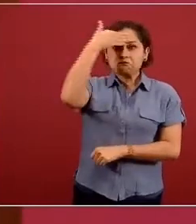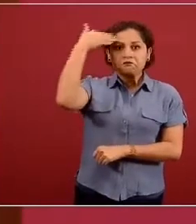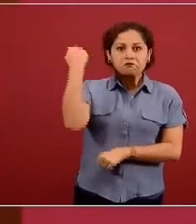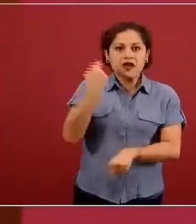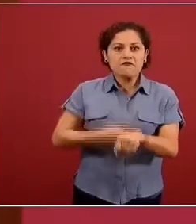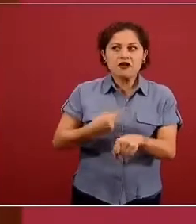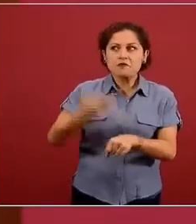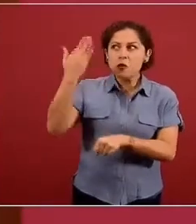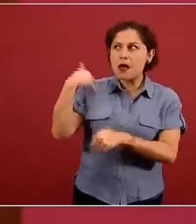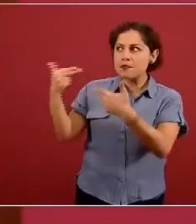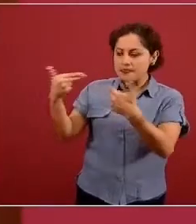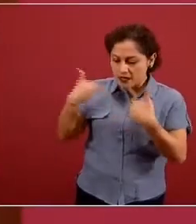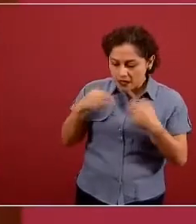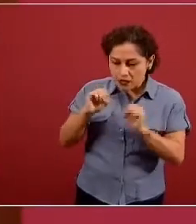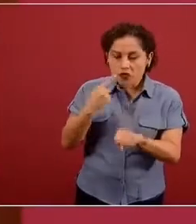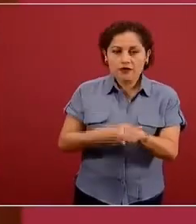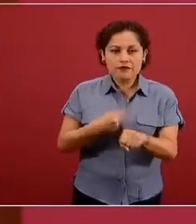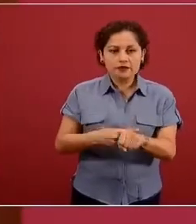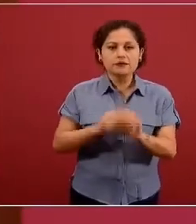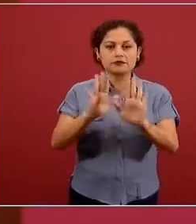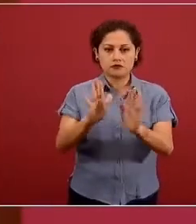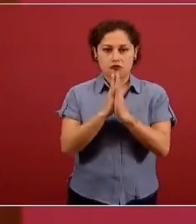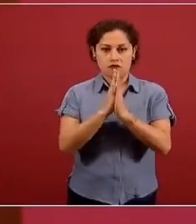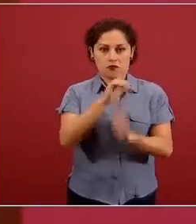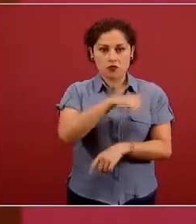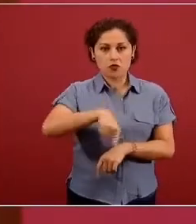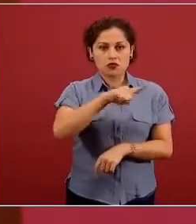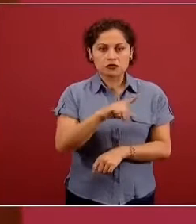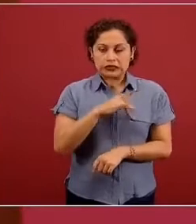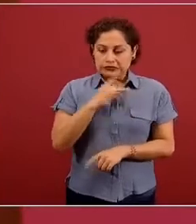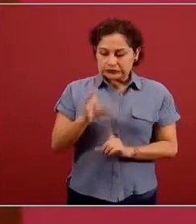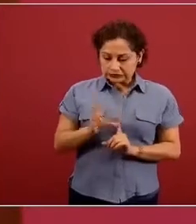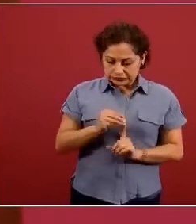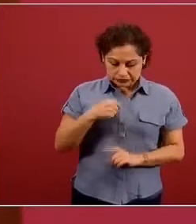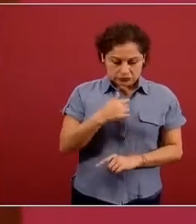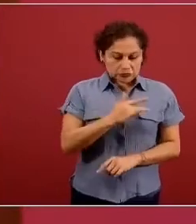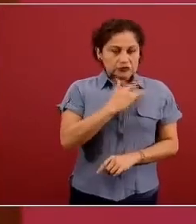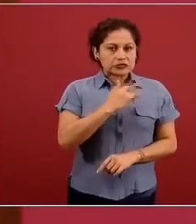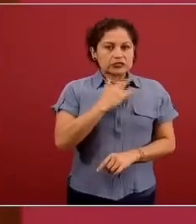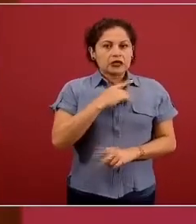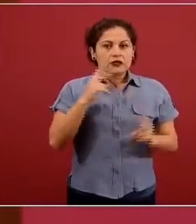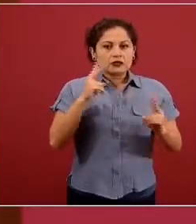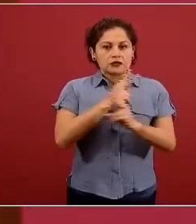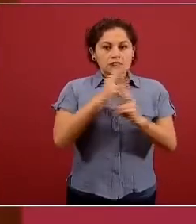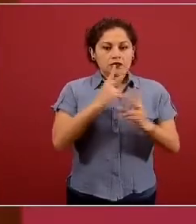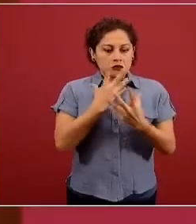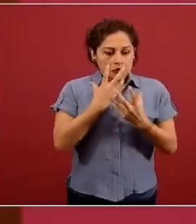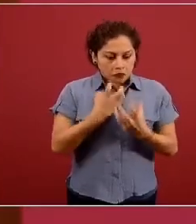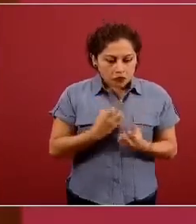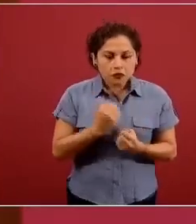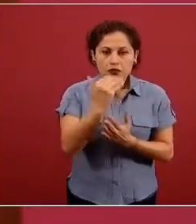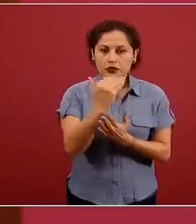presentara dificultad para respirar, se fatiga muy fácilmente, siente que no está